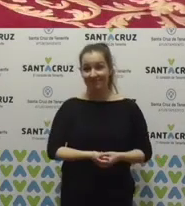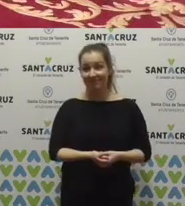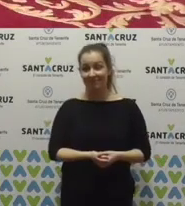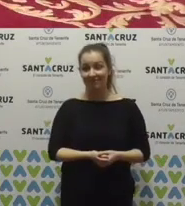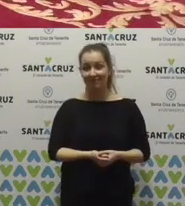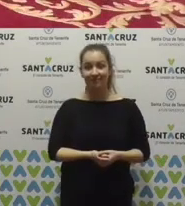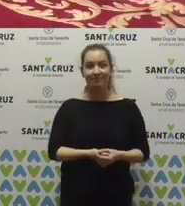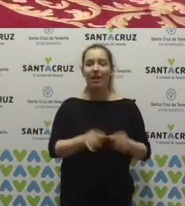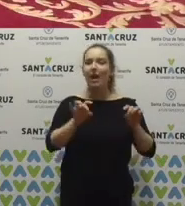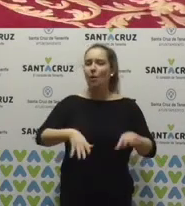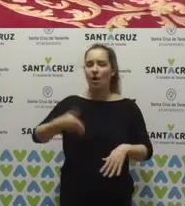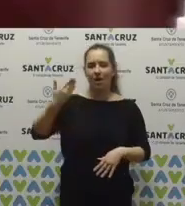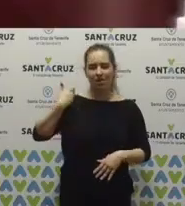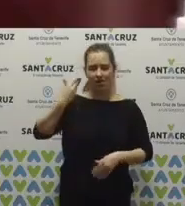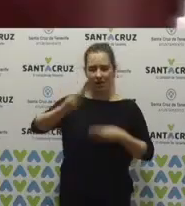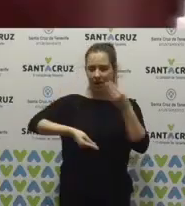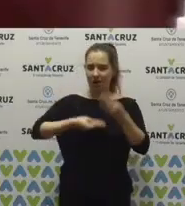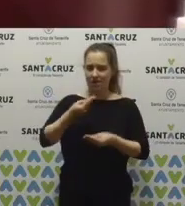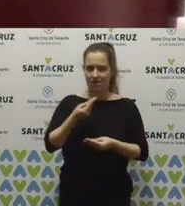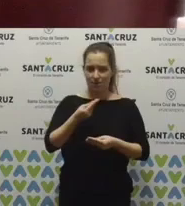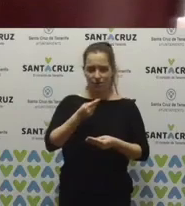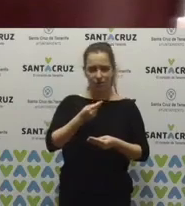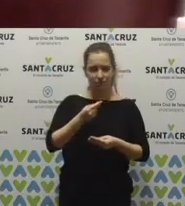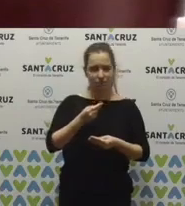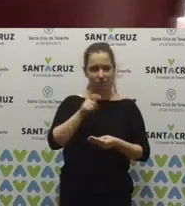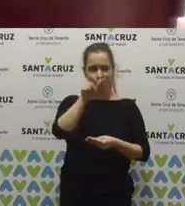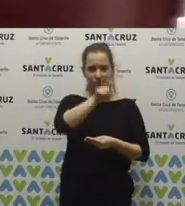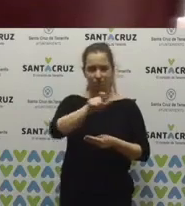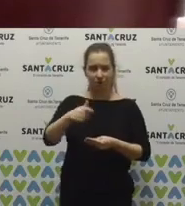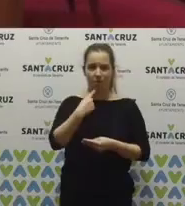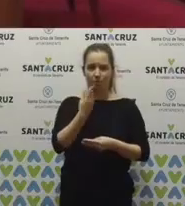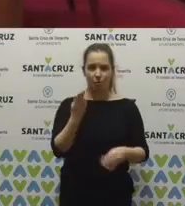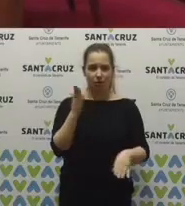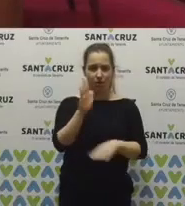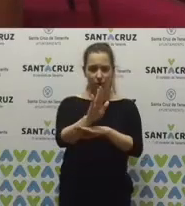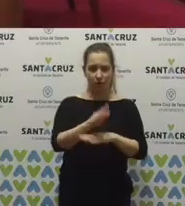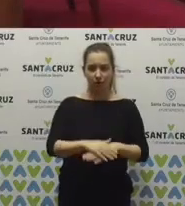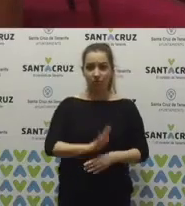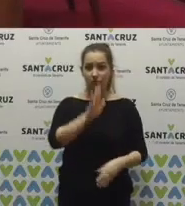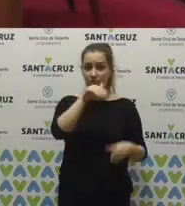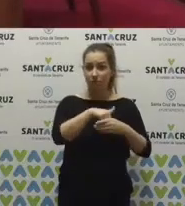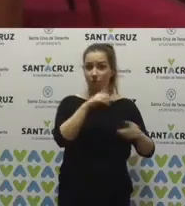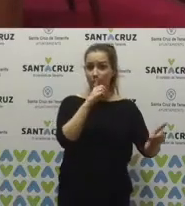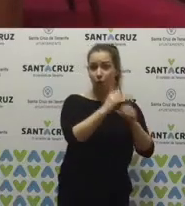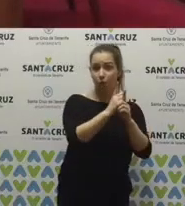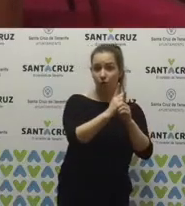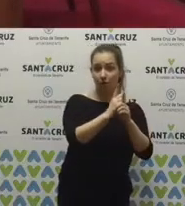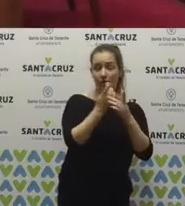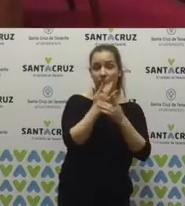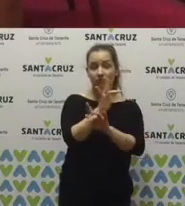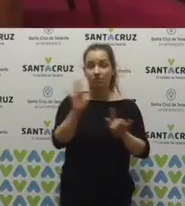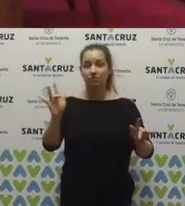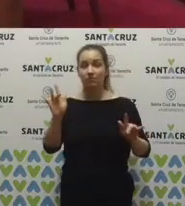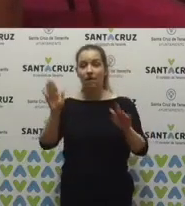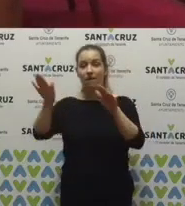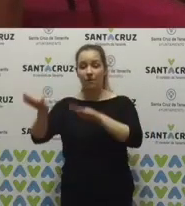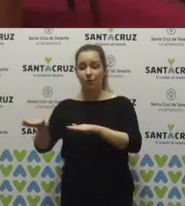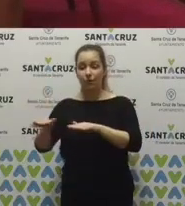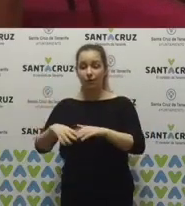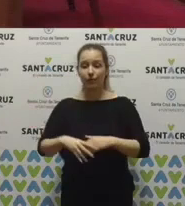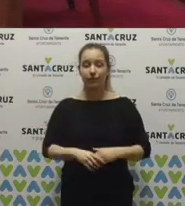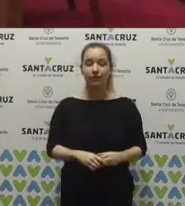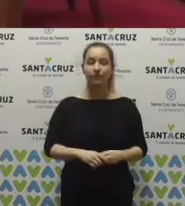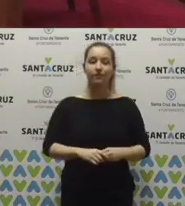igual que antes por los portavoces votos en contra extensiones votos a favor